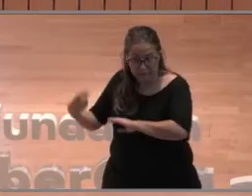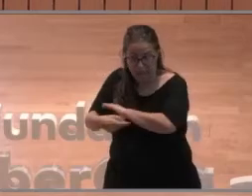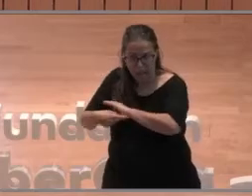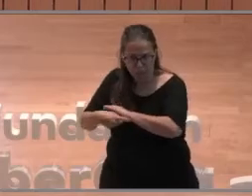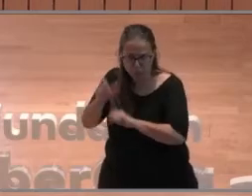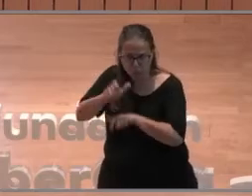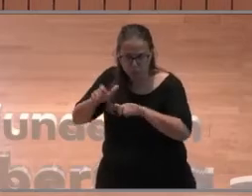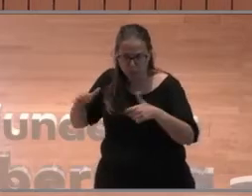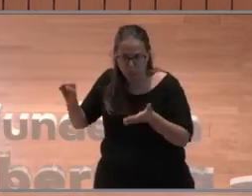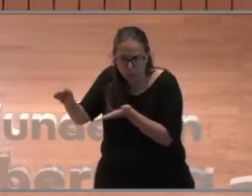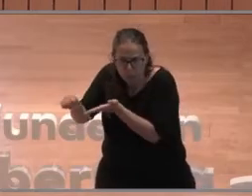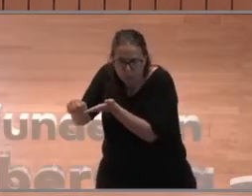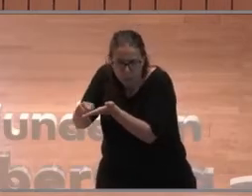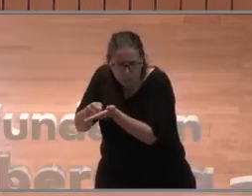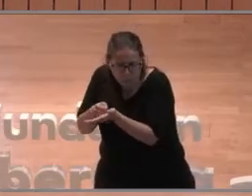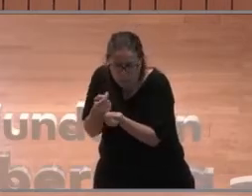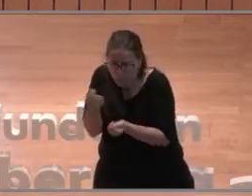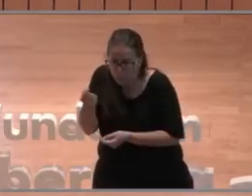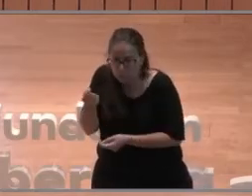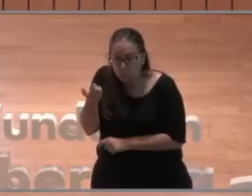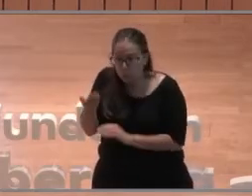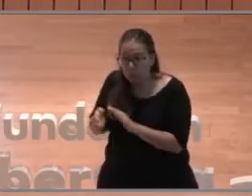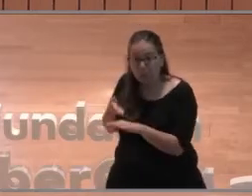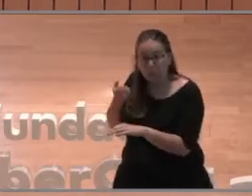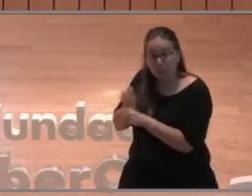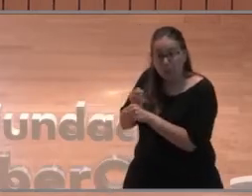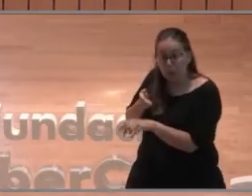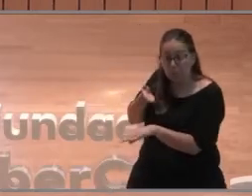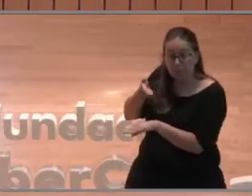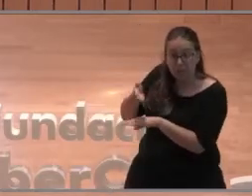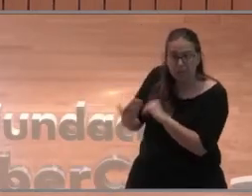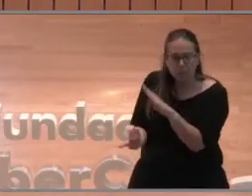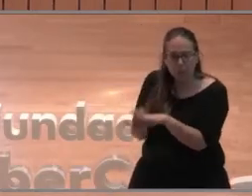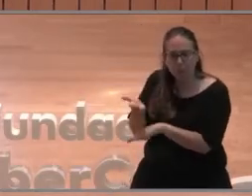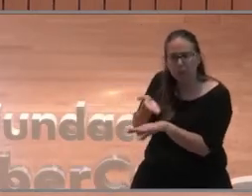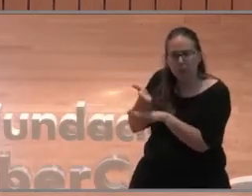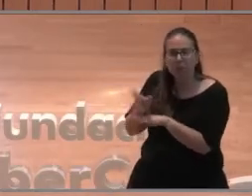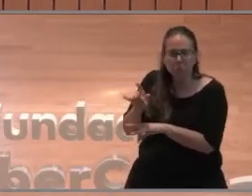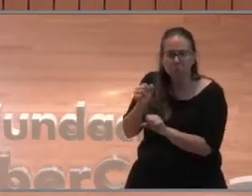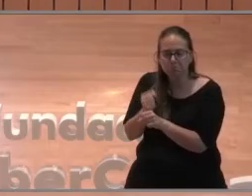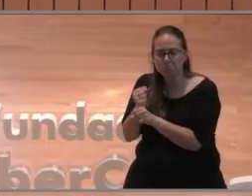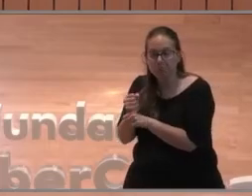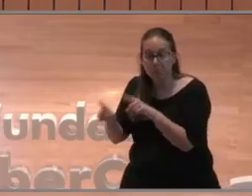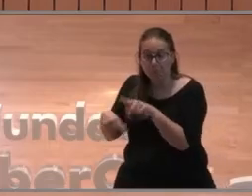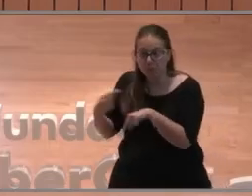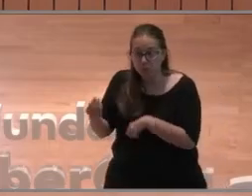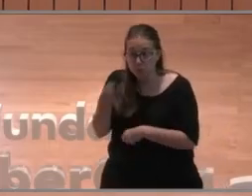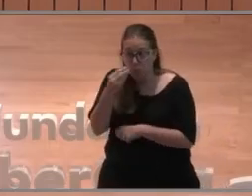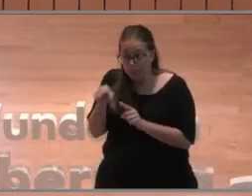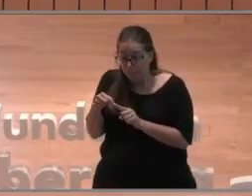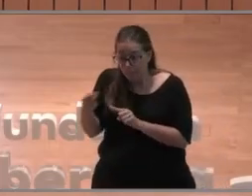que entrabas a trabajar, por la mañana trabajabas, tal, pero luego había un parón en urgencias que era desde después de